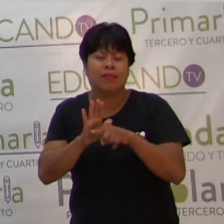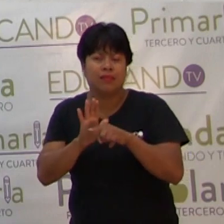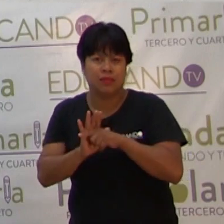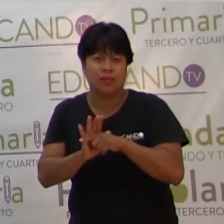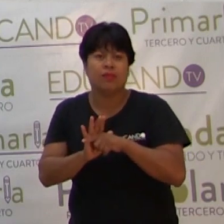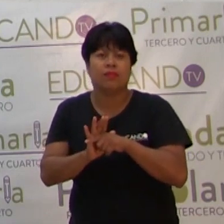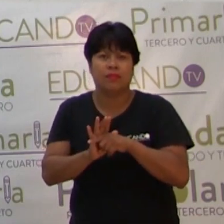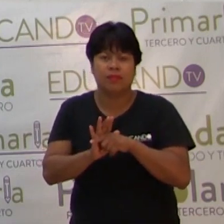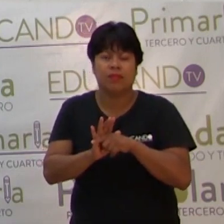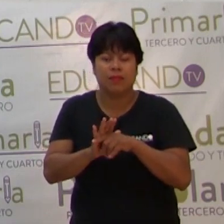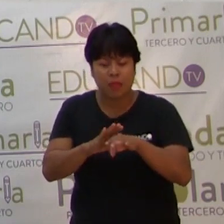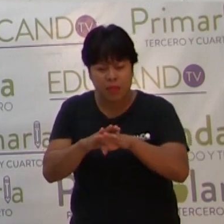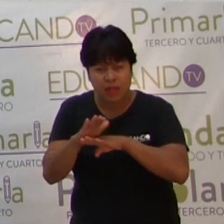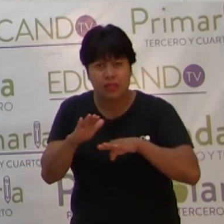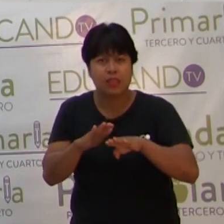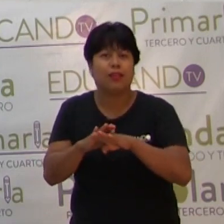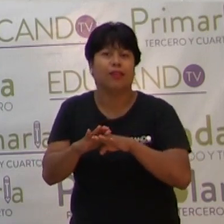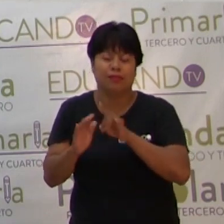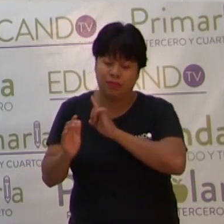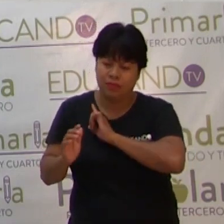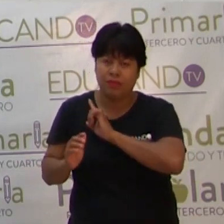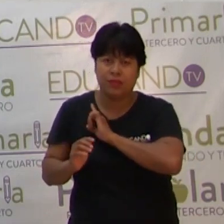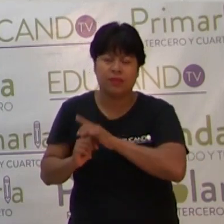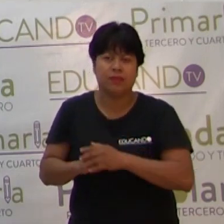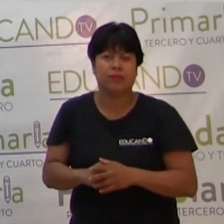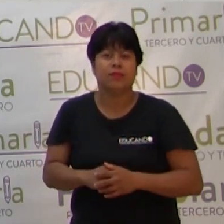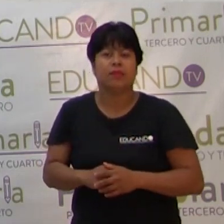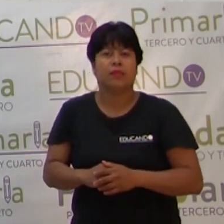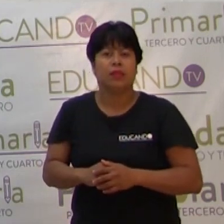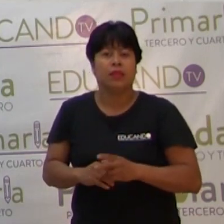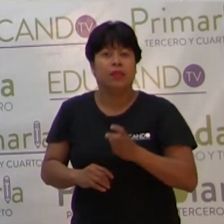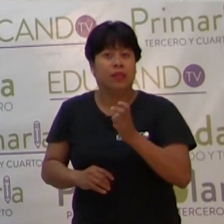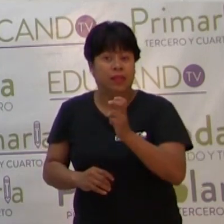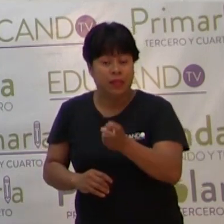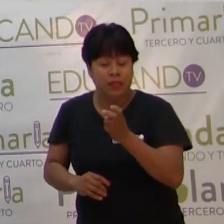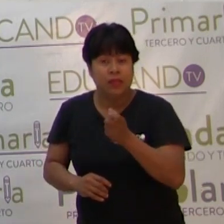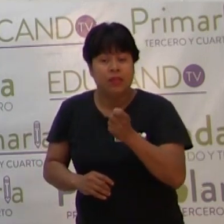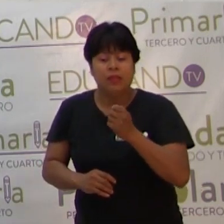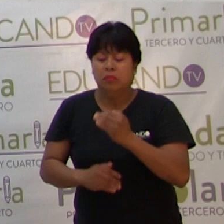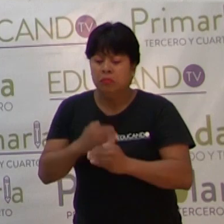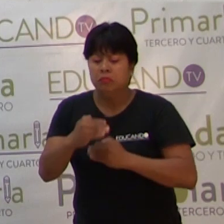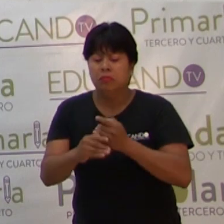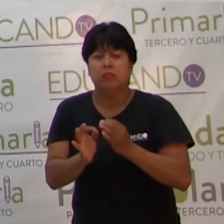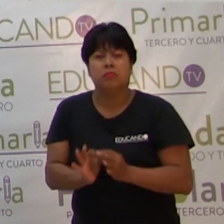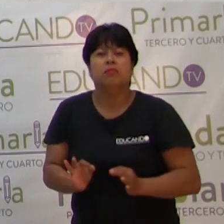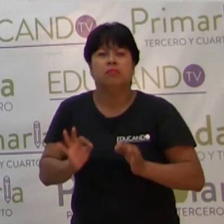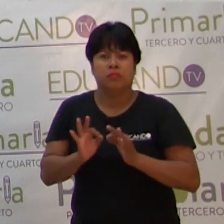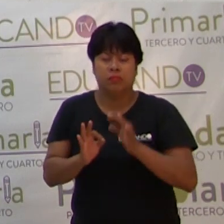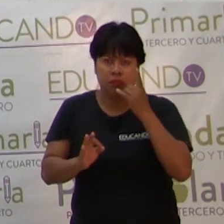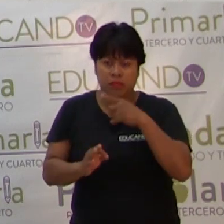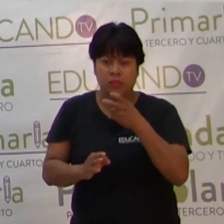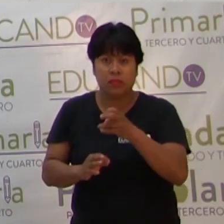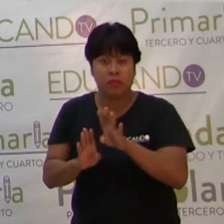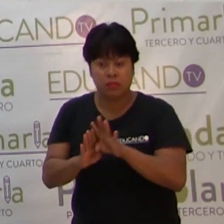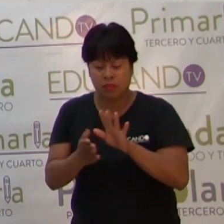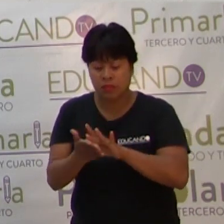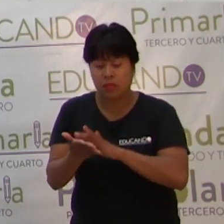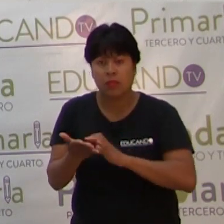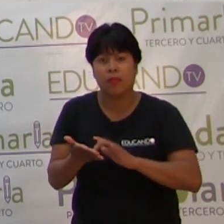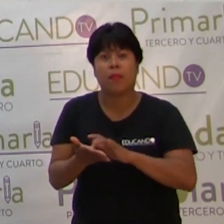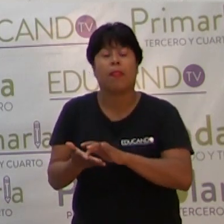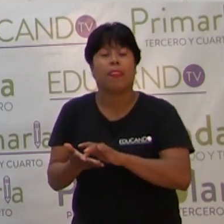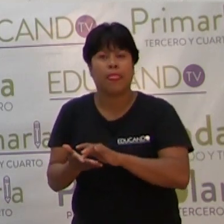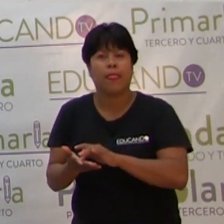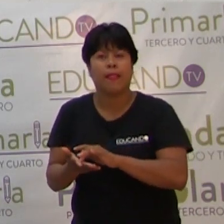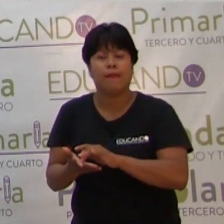restas, básicamente. Ese es un paso muy importante para que las calculadoras